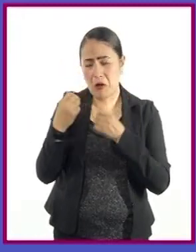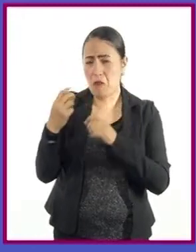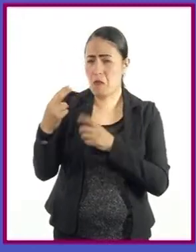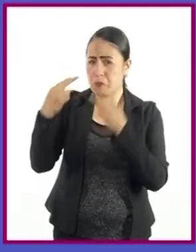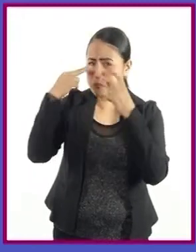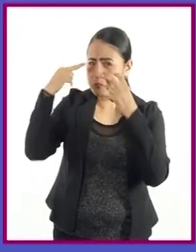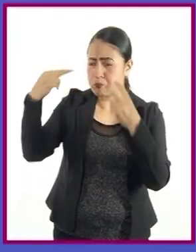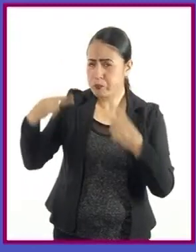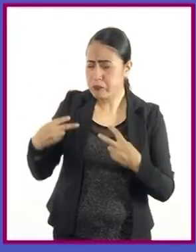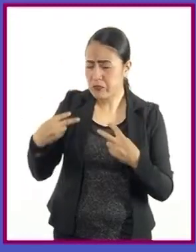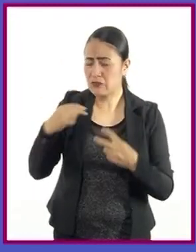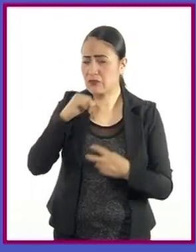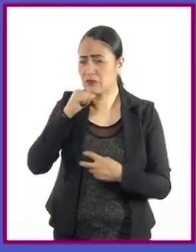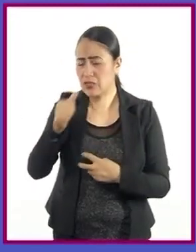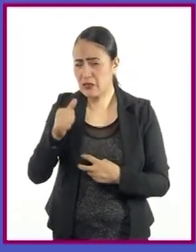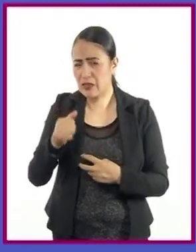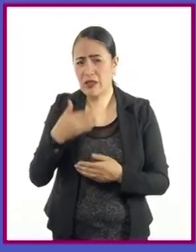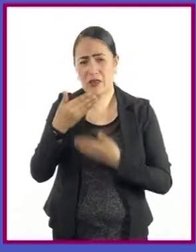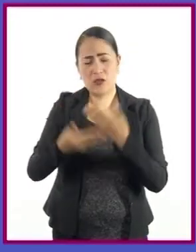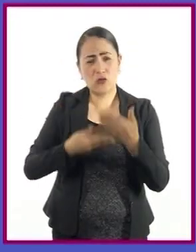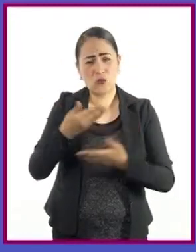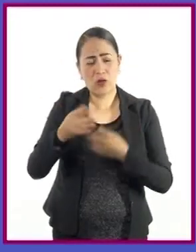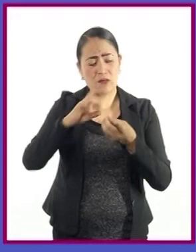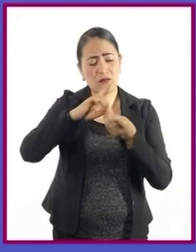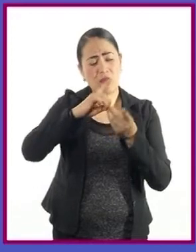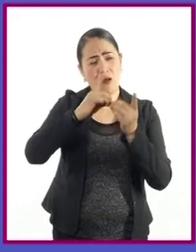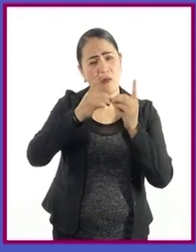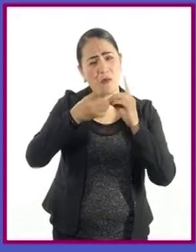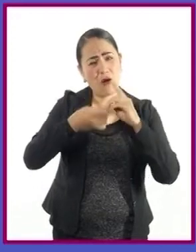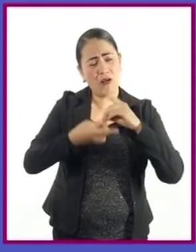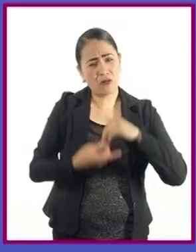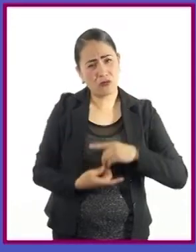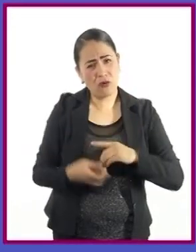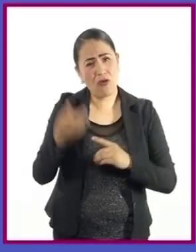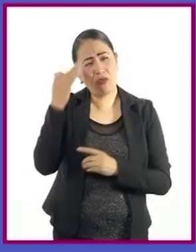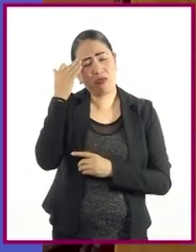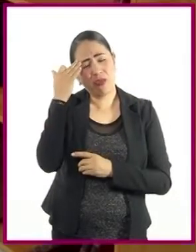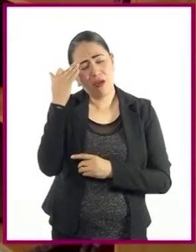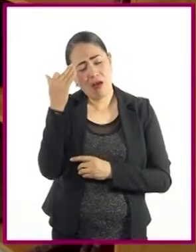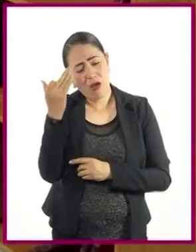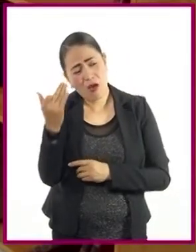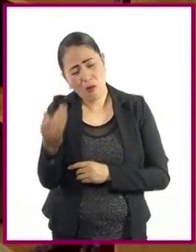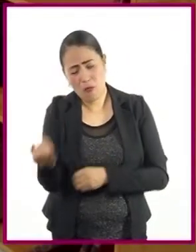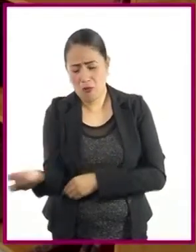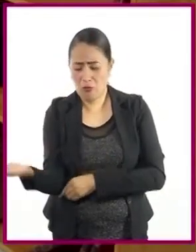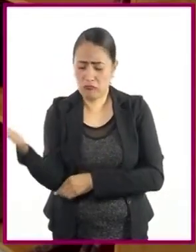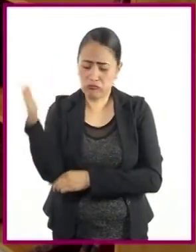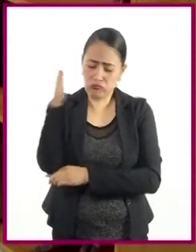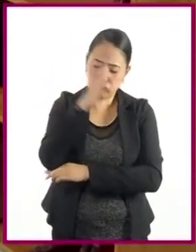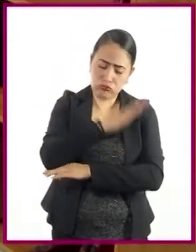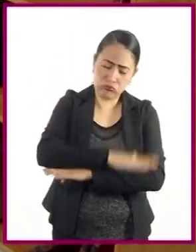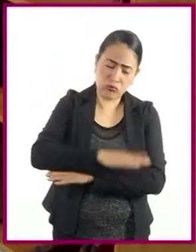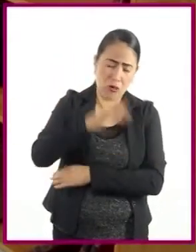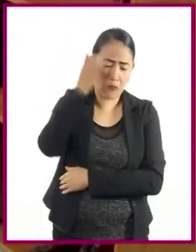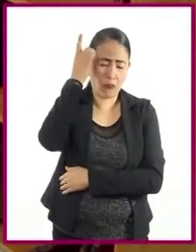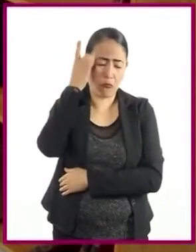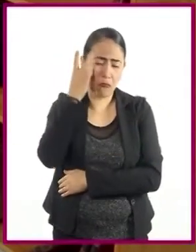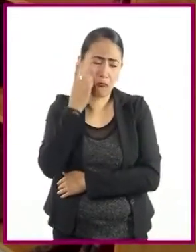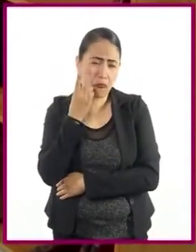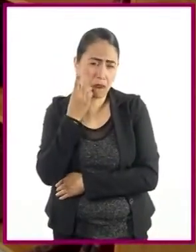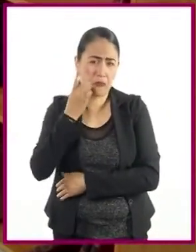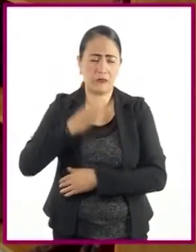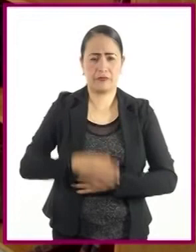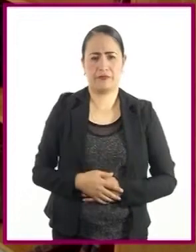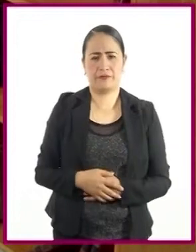una depresión en la que se la pasa durmiendo la mayor parte del día. Continuemos con otro fragmento